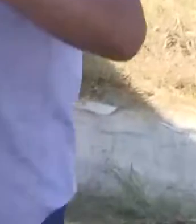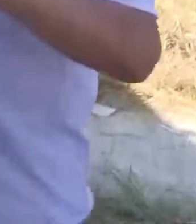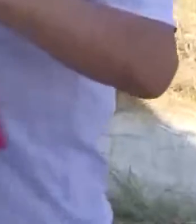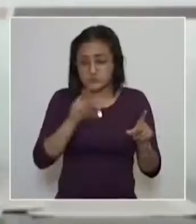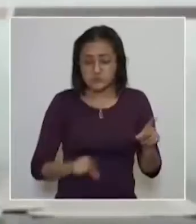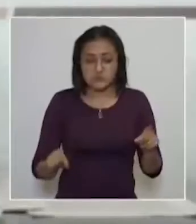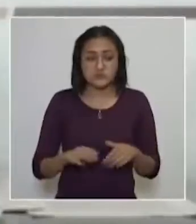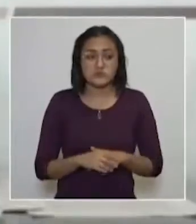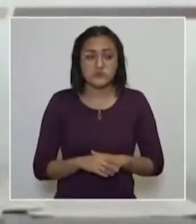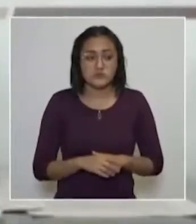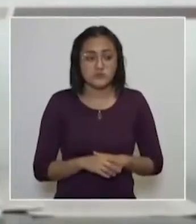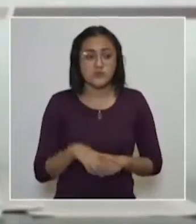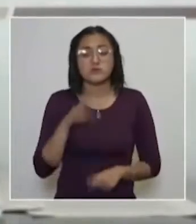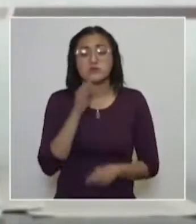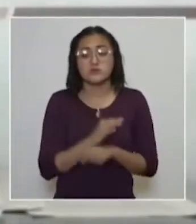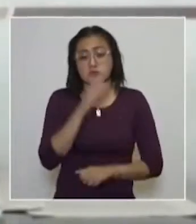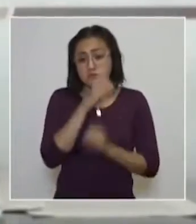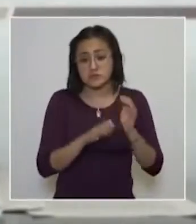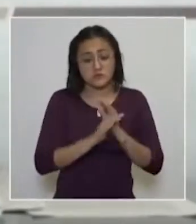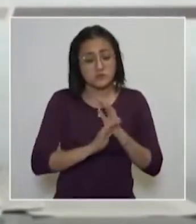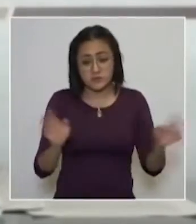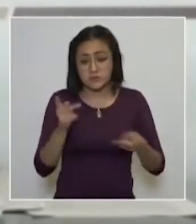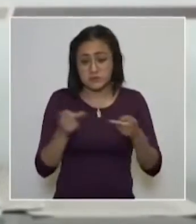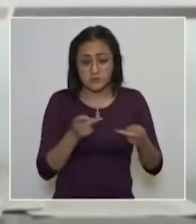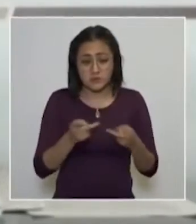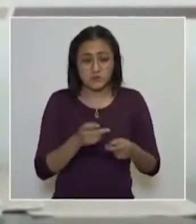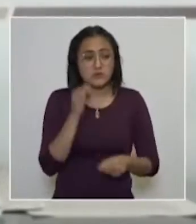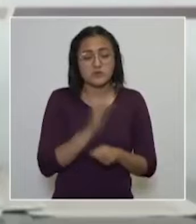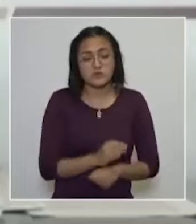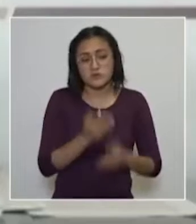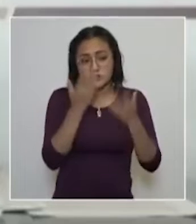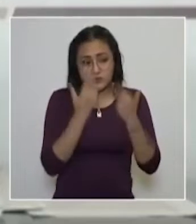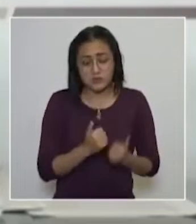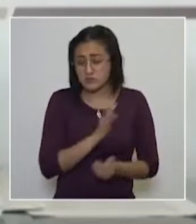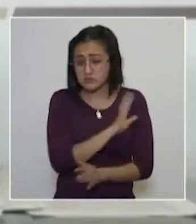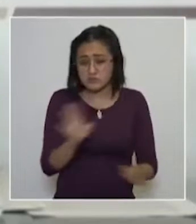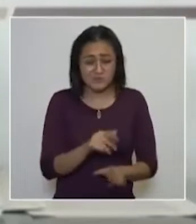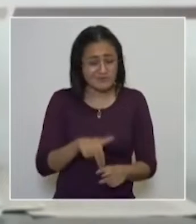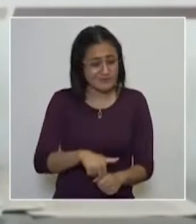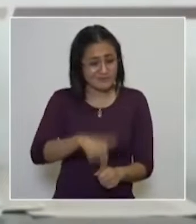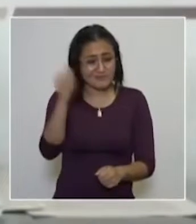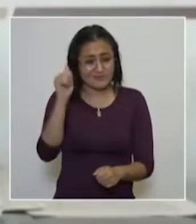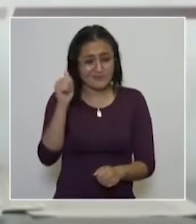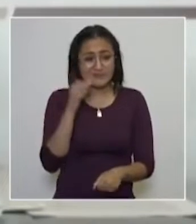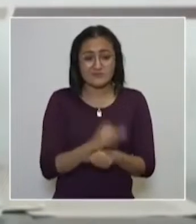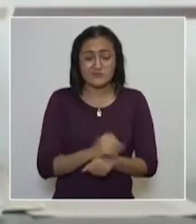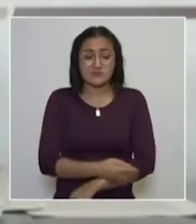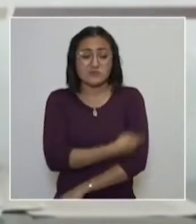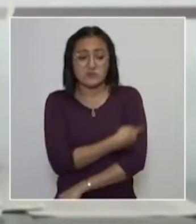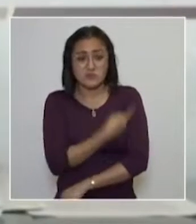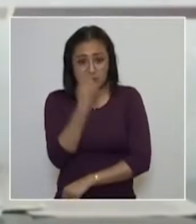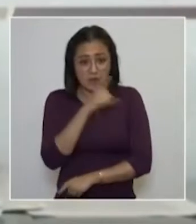biológicos ya concluyendo esta estrategia no nos quedó ni una ni una vacuna